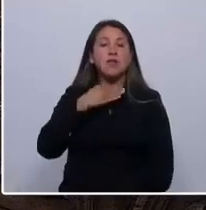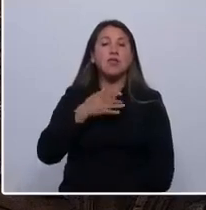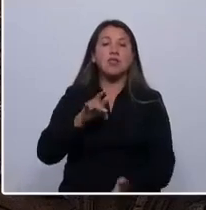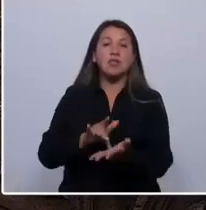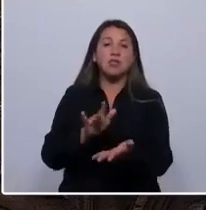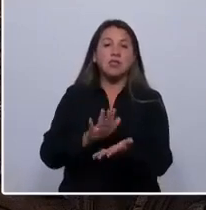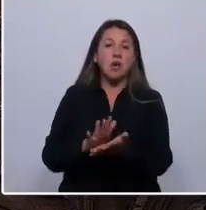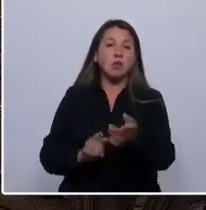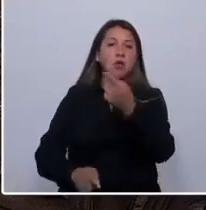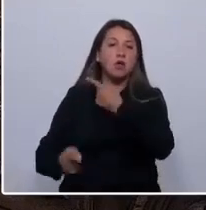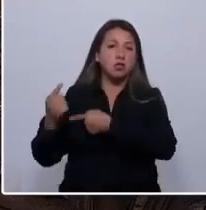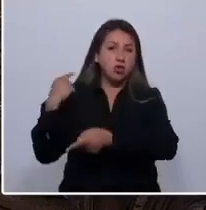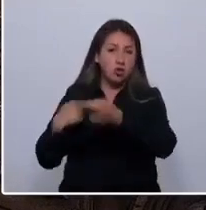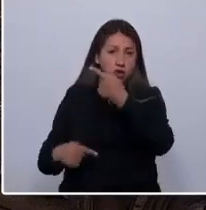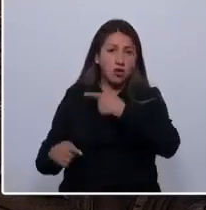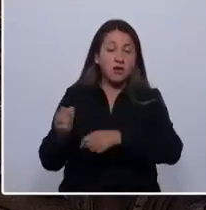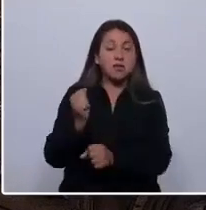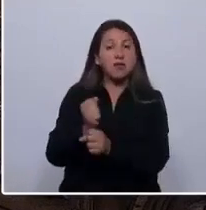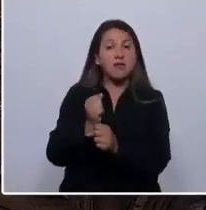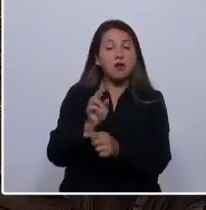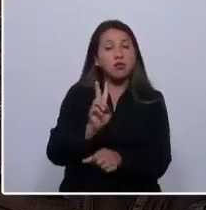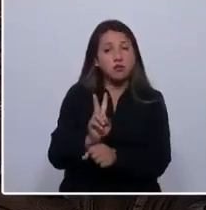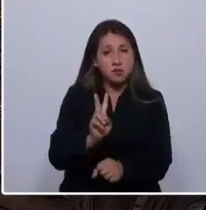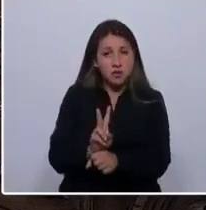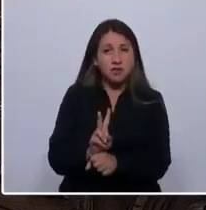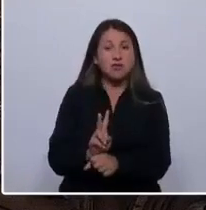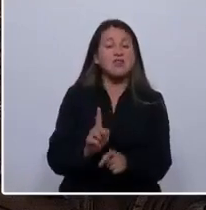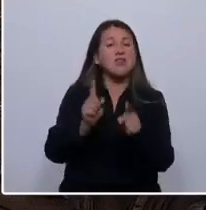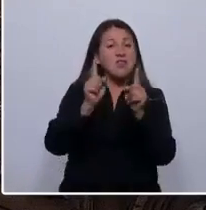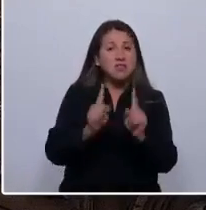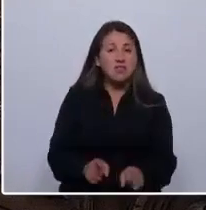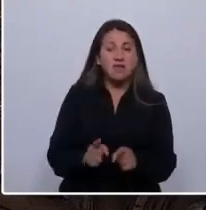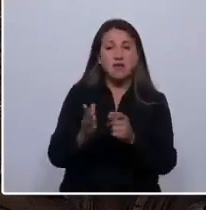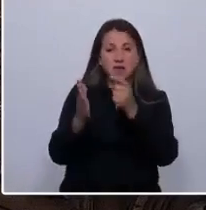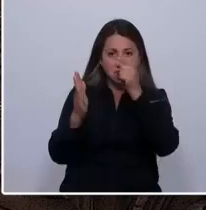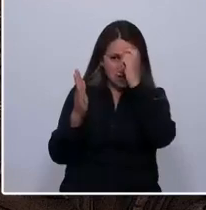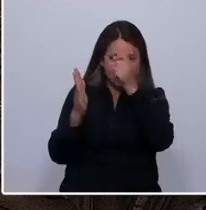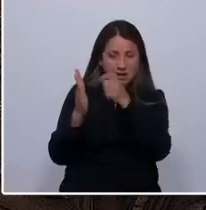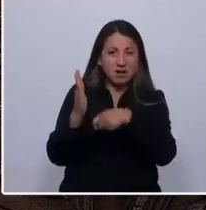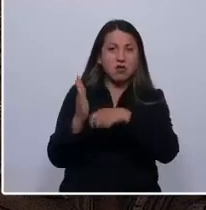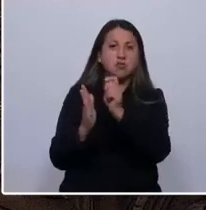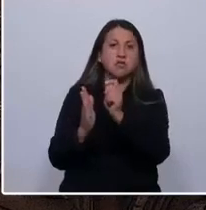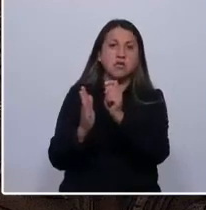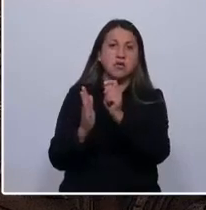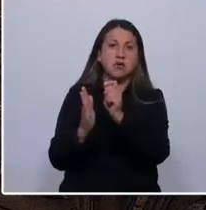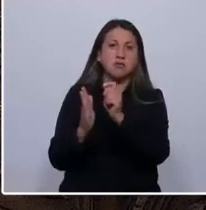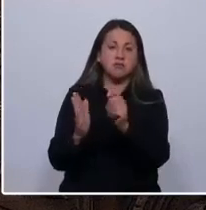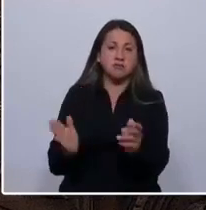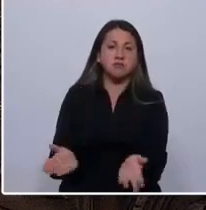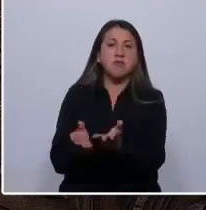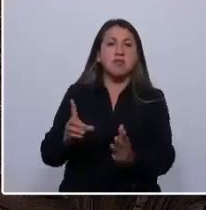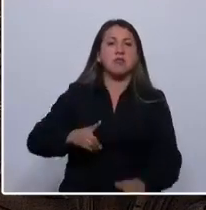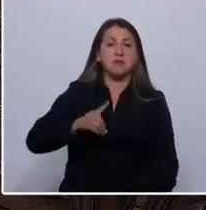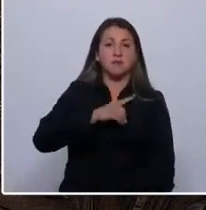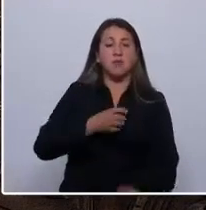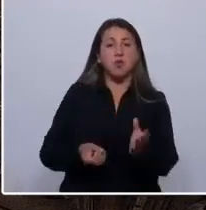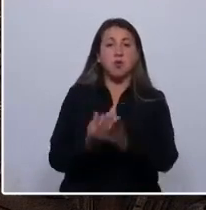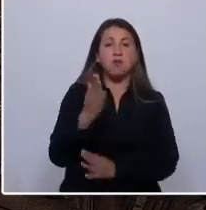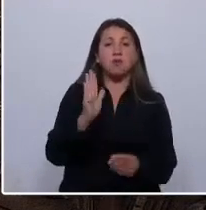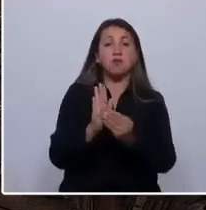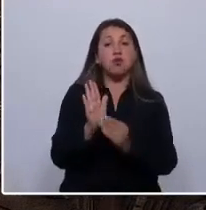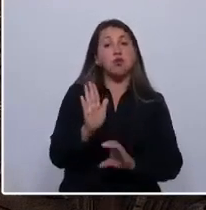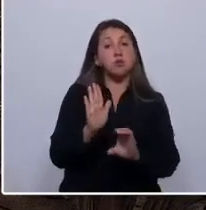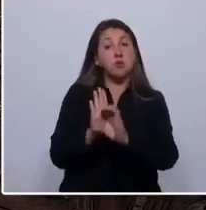histórica. La labor docente debe ser reconocida y dignificada. La nueva